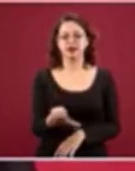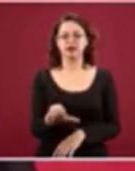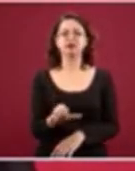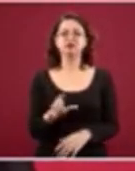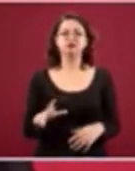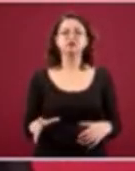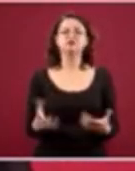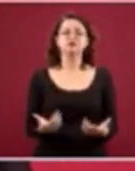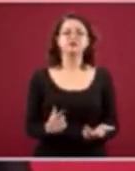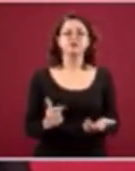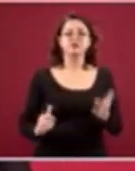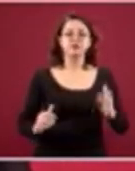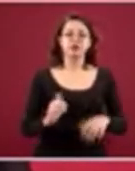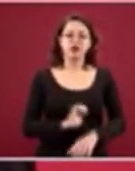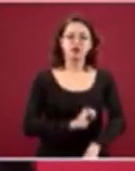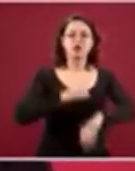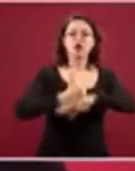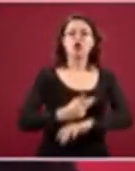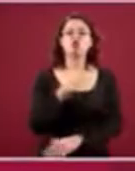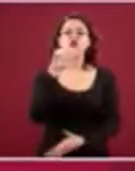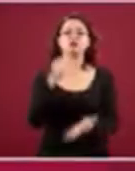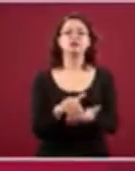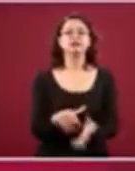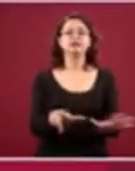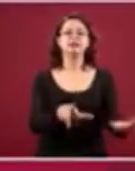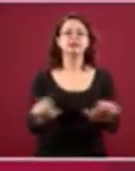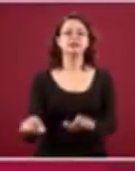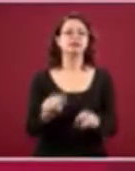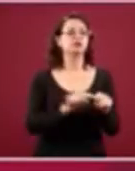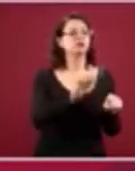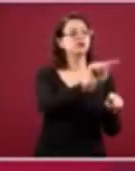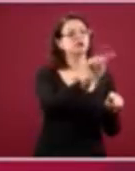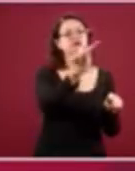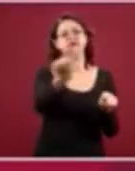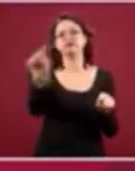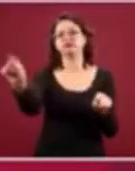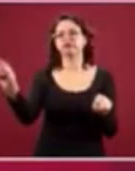2.700 sucursales.